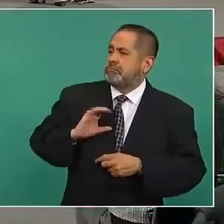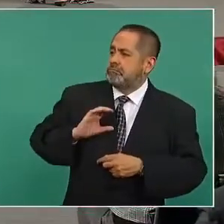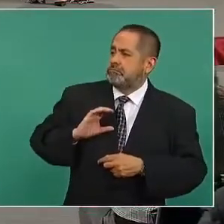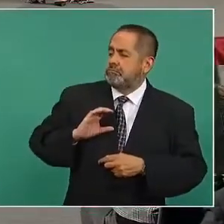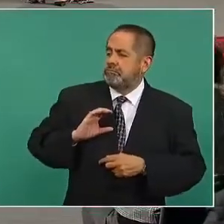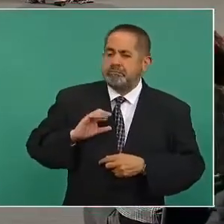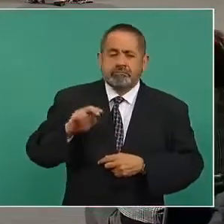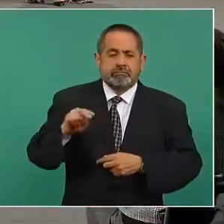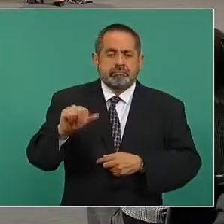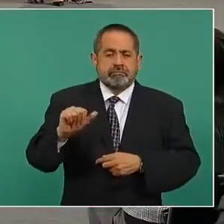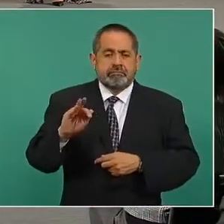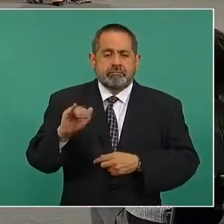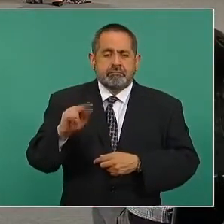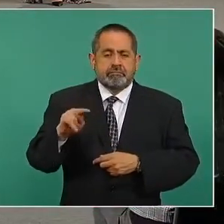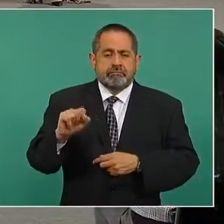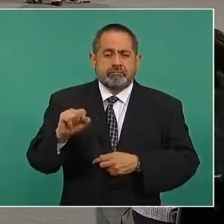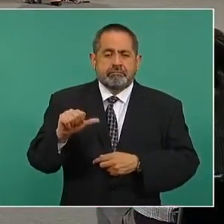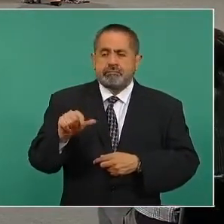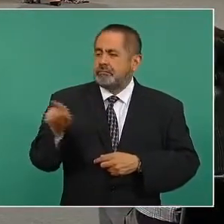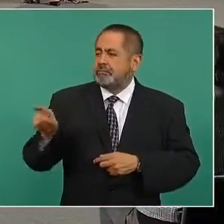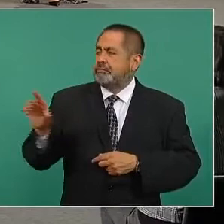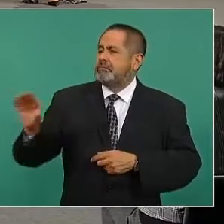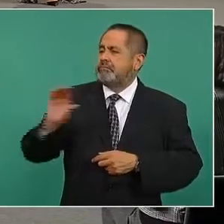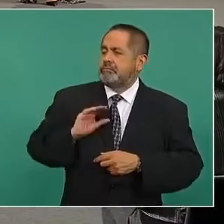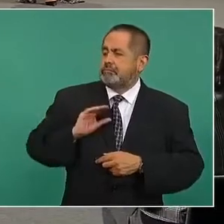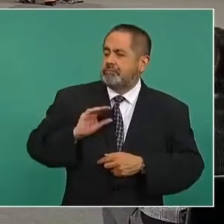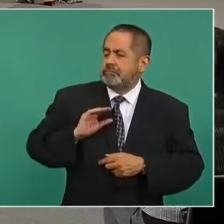de Nacional Financiera, de la Banca de Desarrollo.